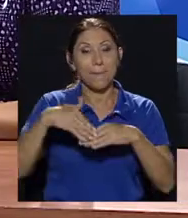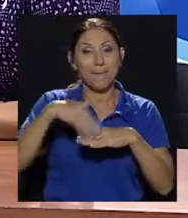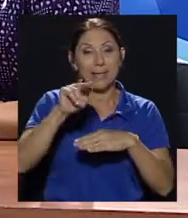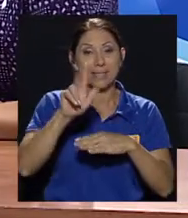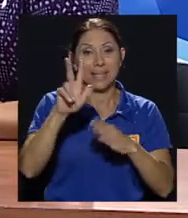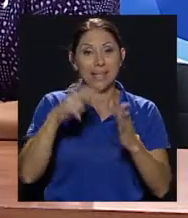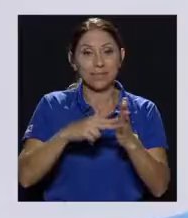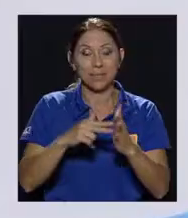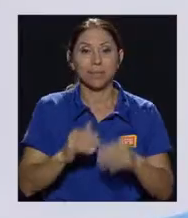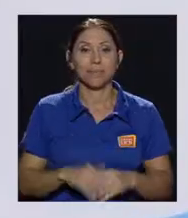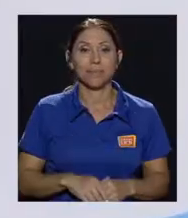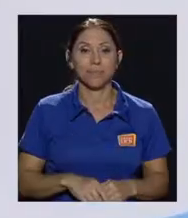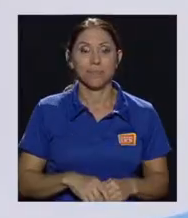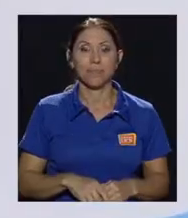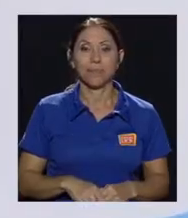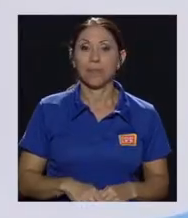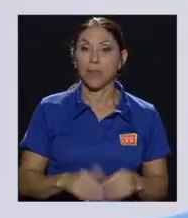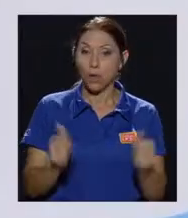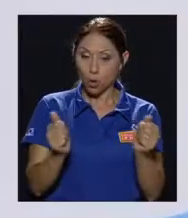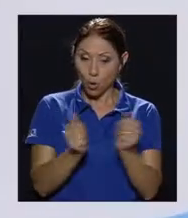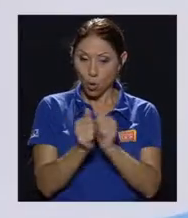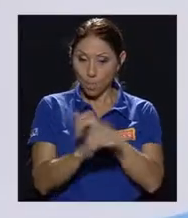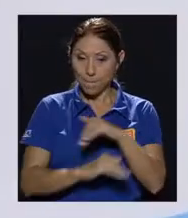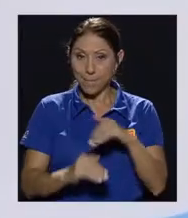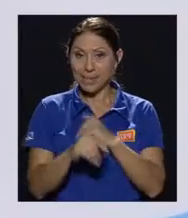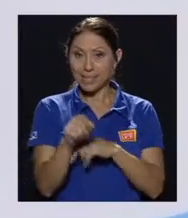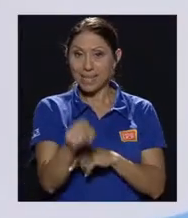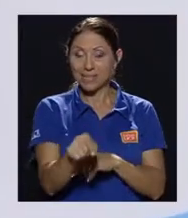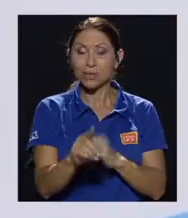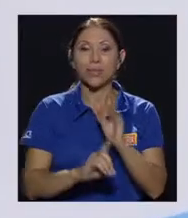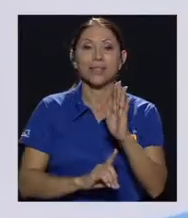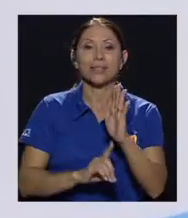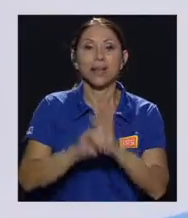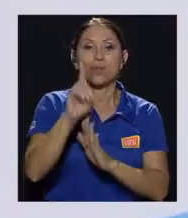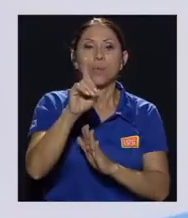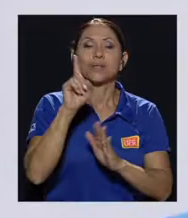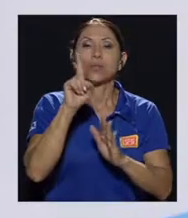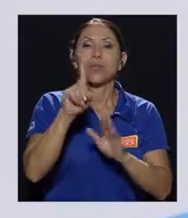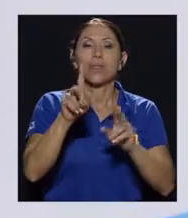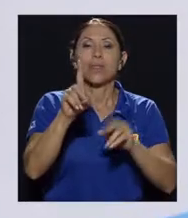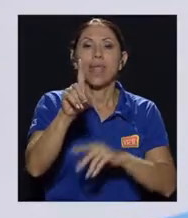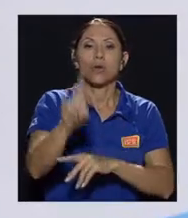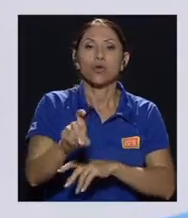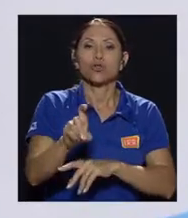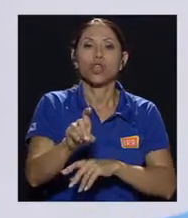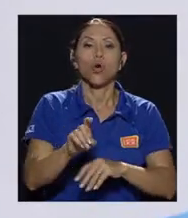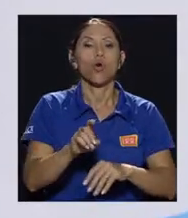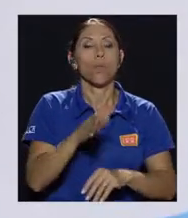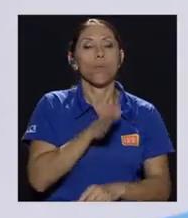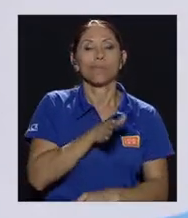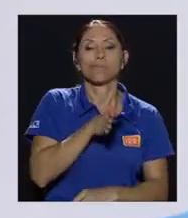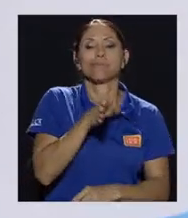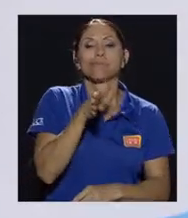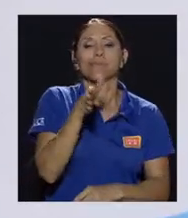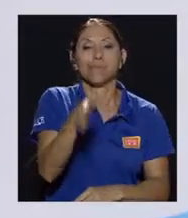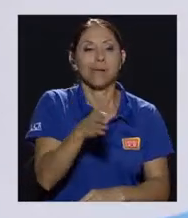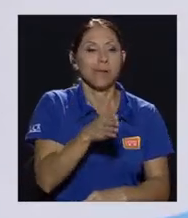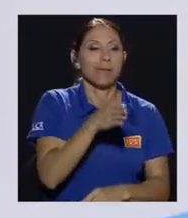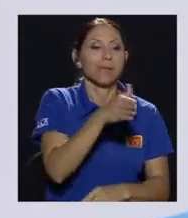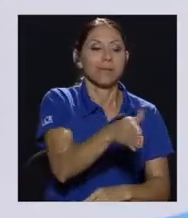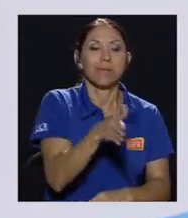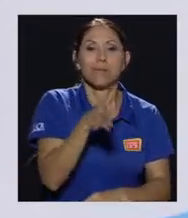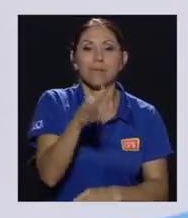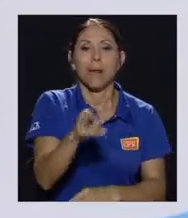3,000. A partir de eso, desarrollamos un diagnóstico en sitio. Eso fue trasladarnos a los centros